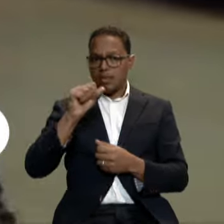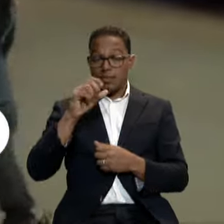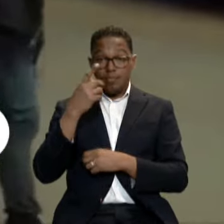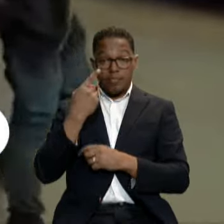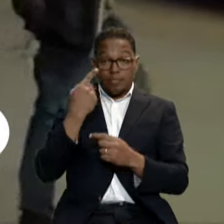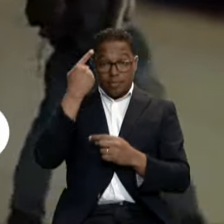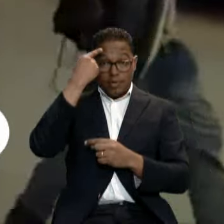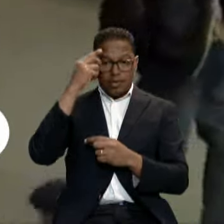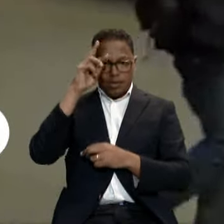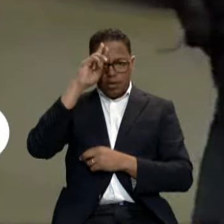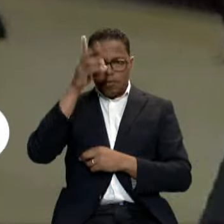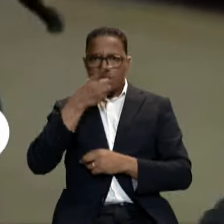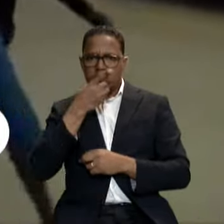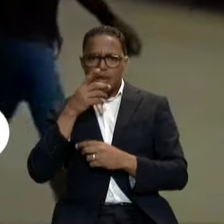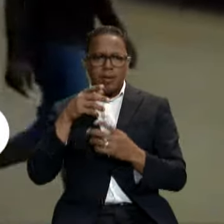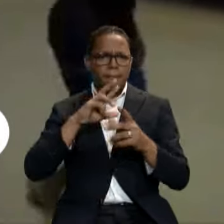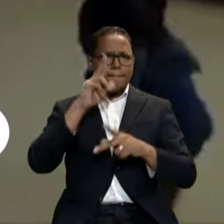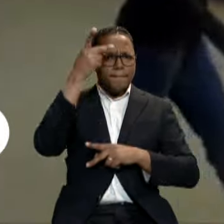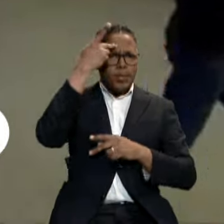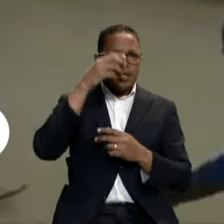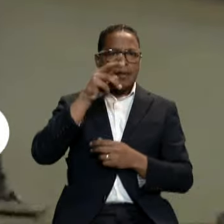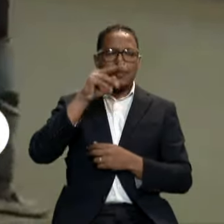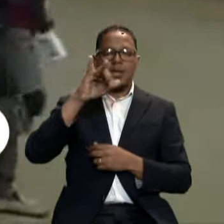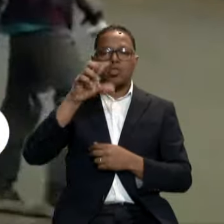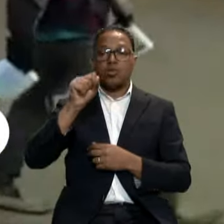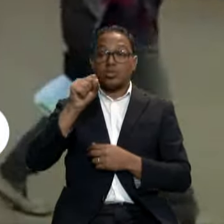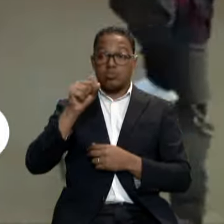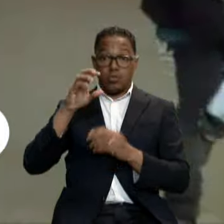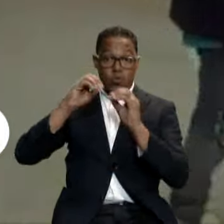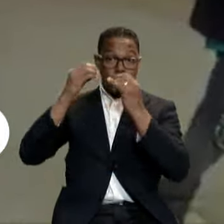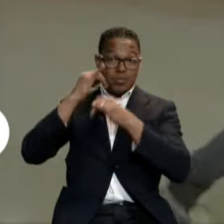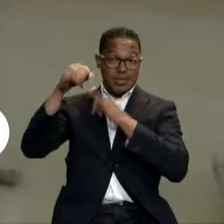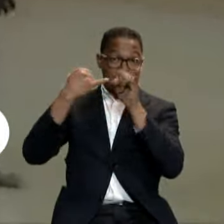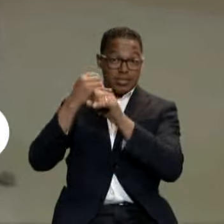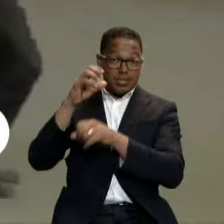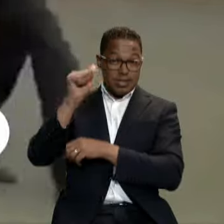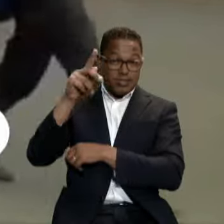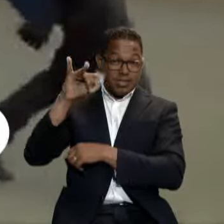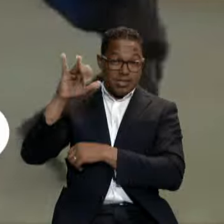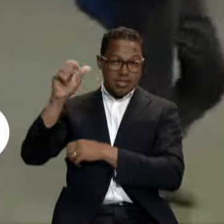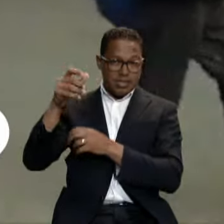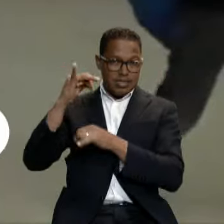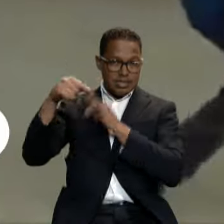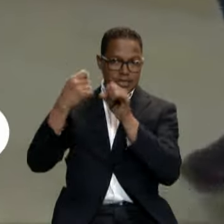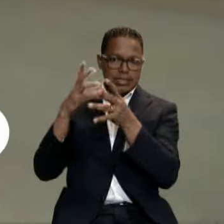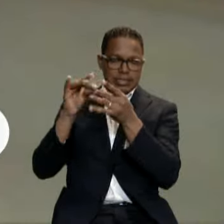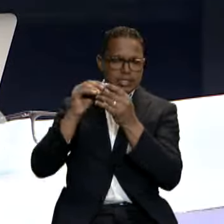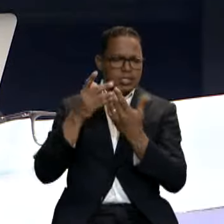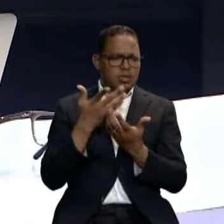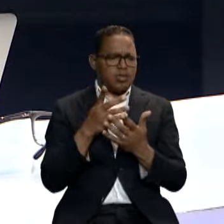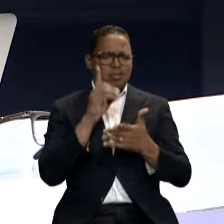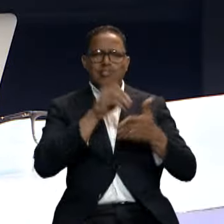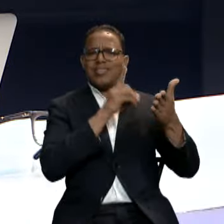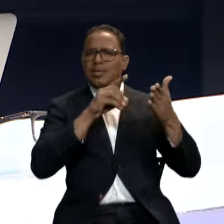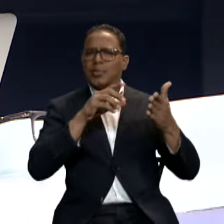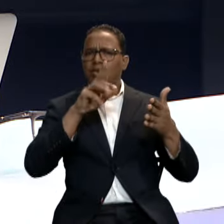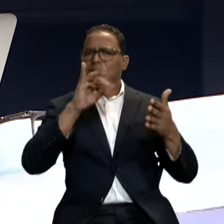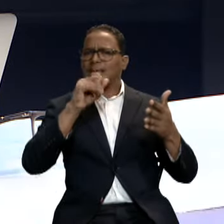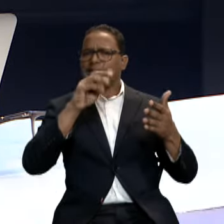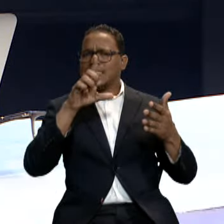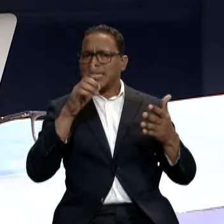de la República Dominicana, que según ese organismo se basan en la discriminación racial. Tendremos más detalles en nuestras